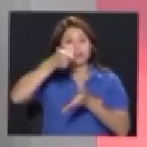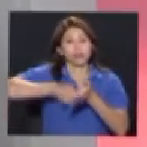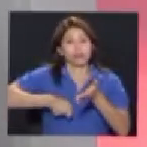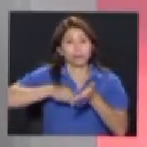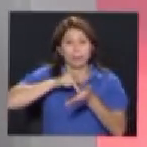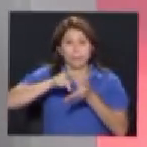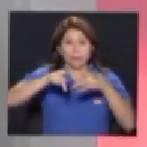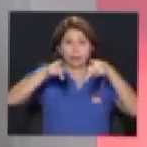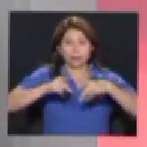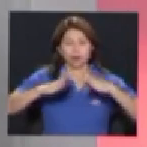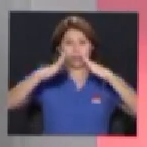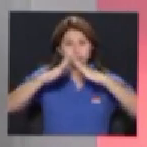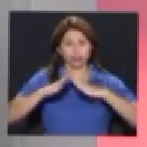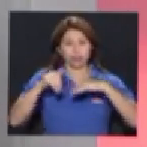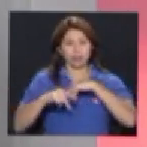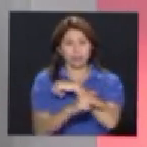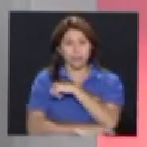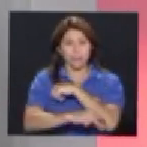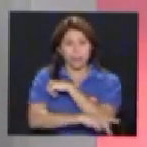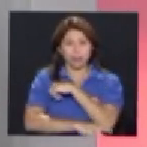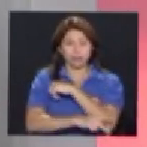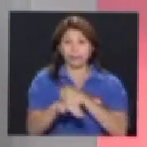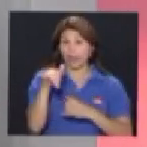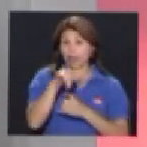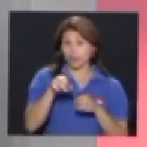de este país, y en esta ocasión